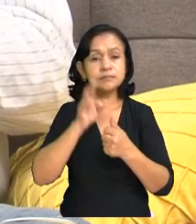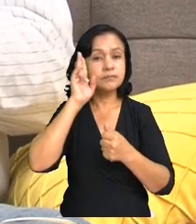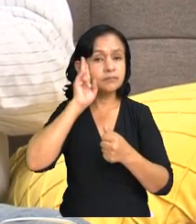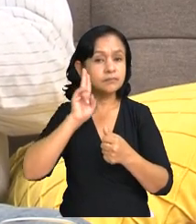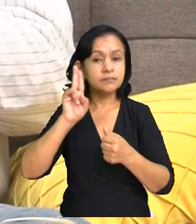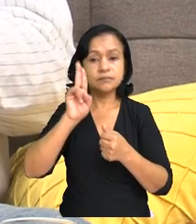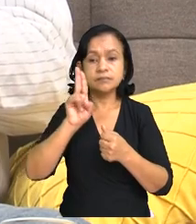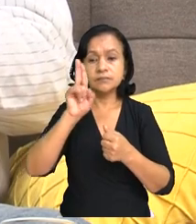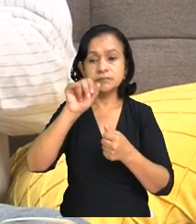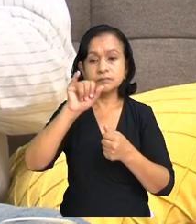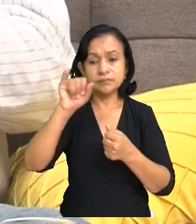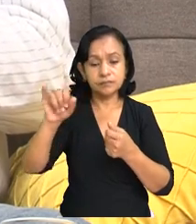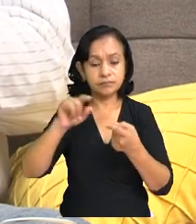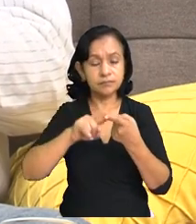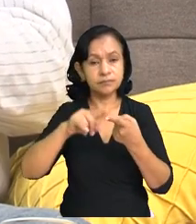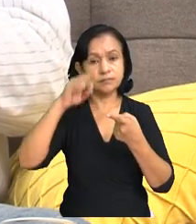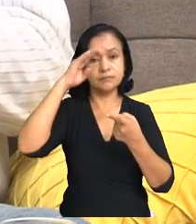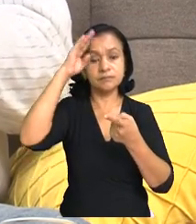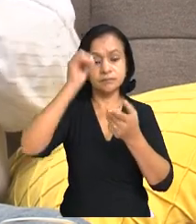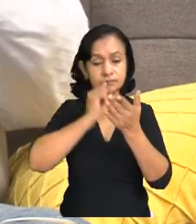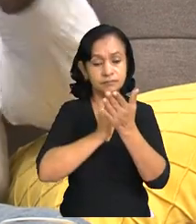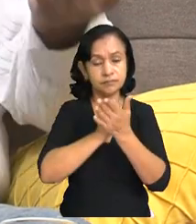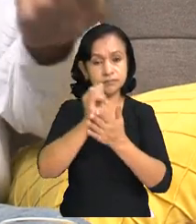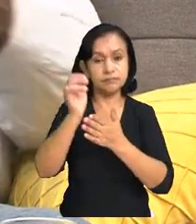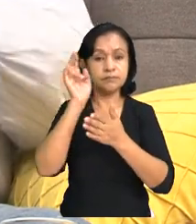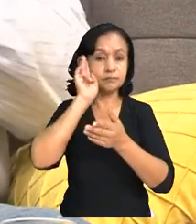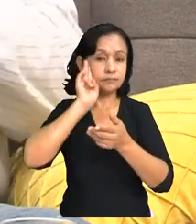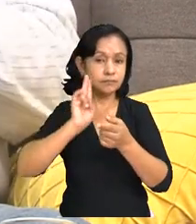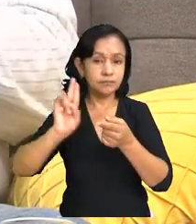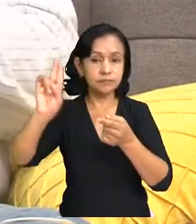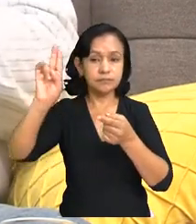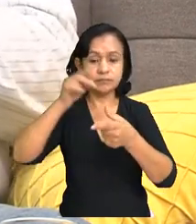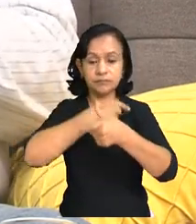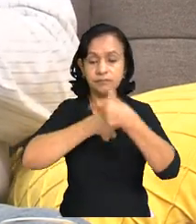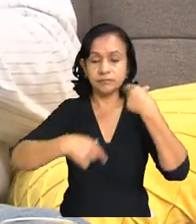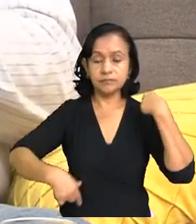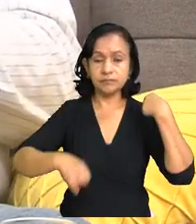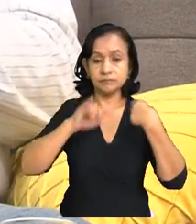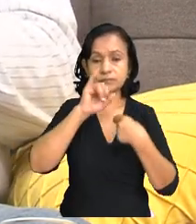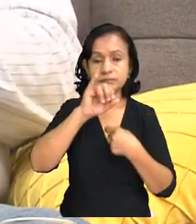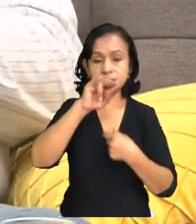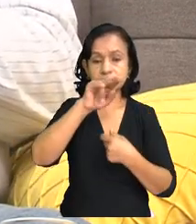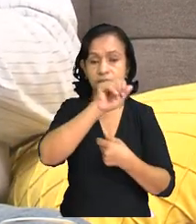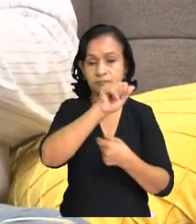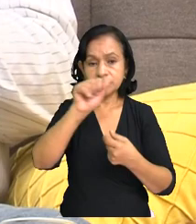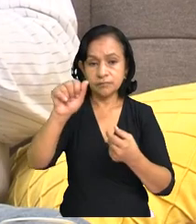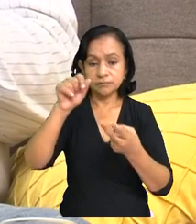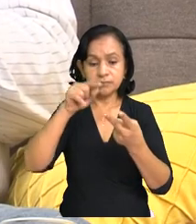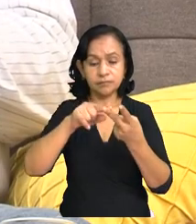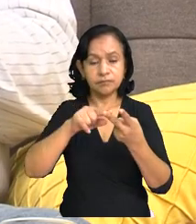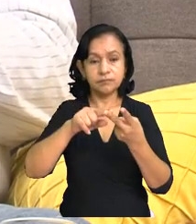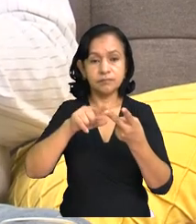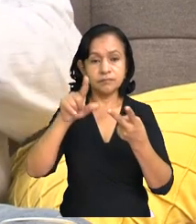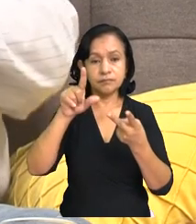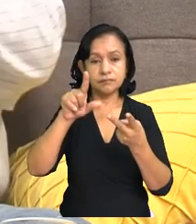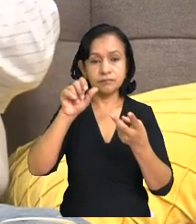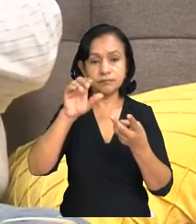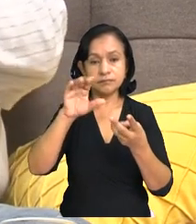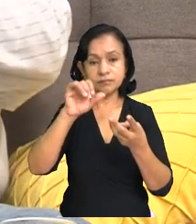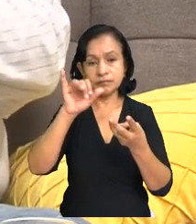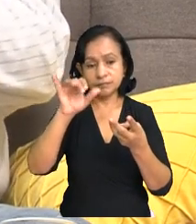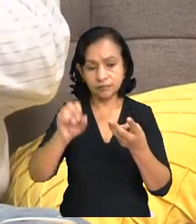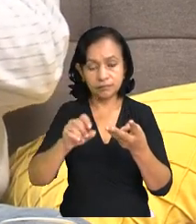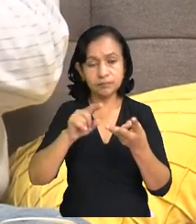UNI, con el jefe de investigación, el presidente de INAA, compañero Lacayo. Sí,